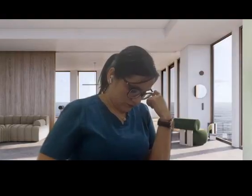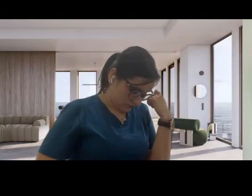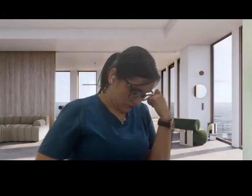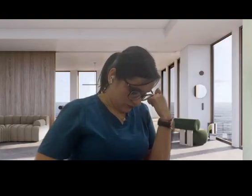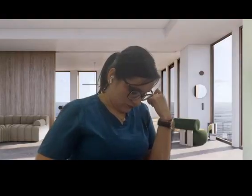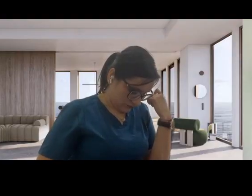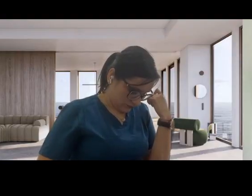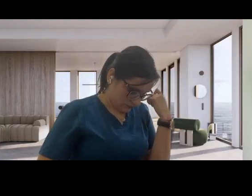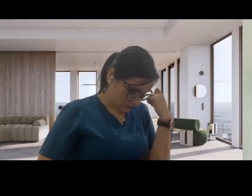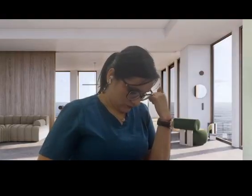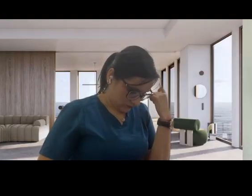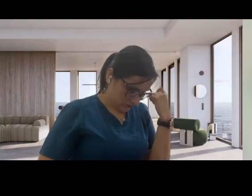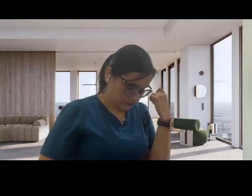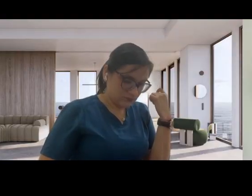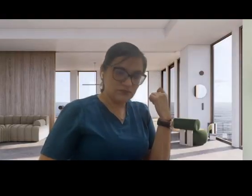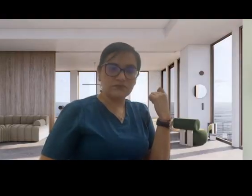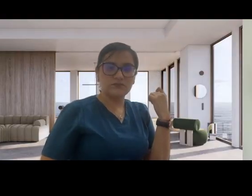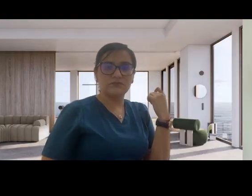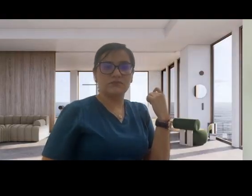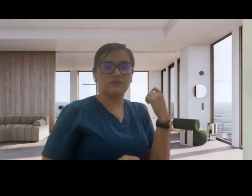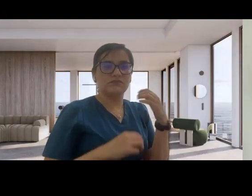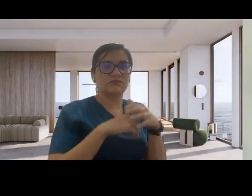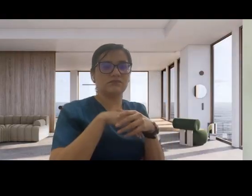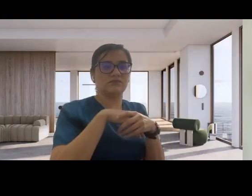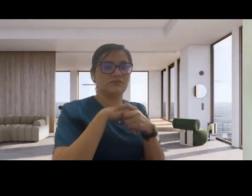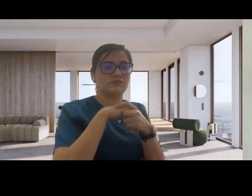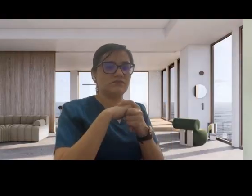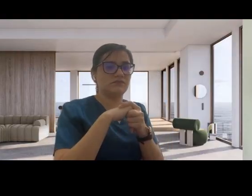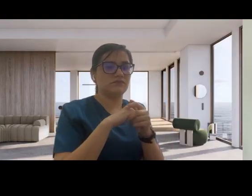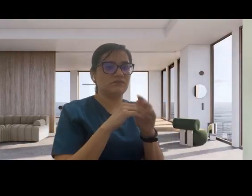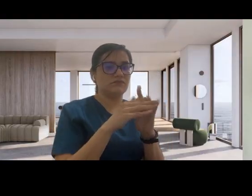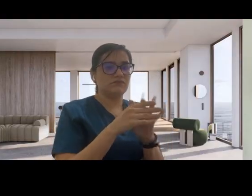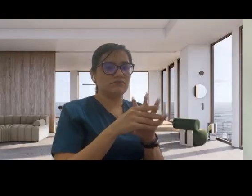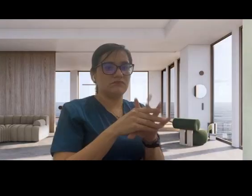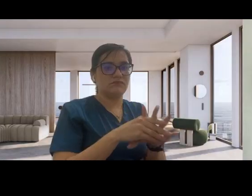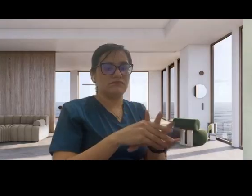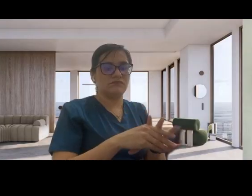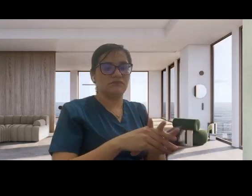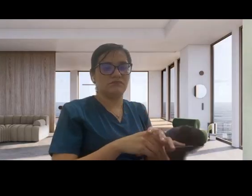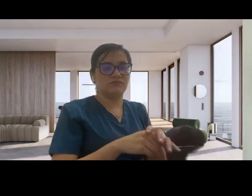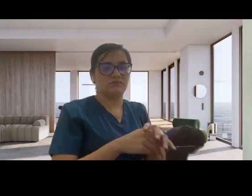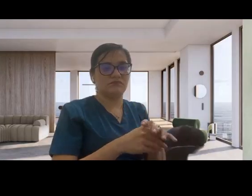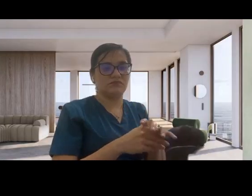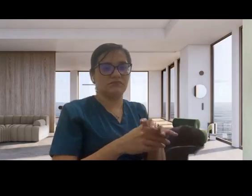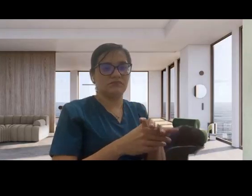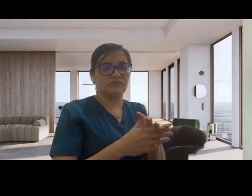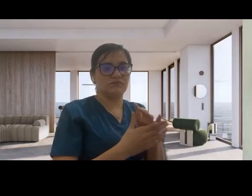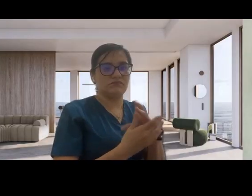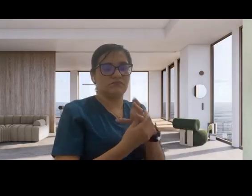poder entrar con, se me fue el nombre, PAP,